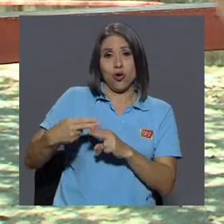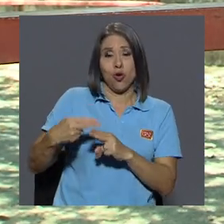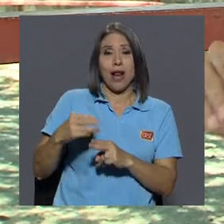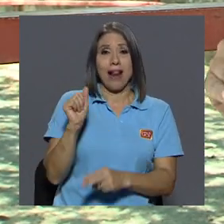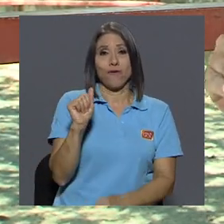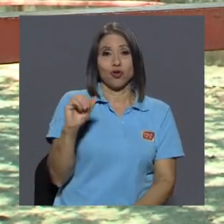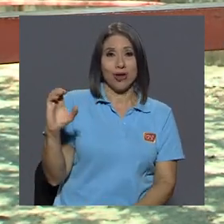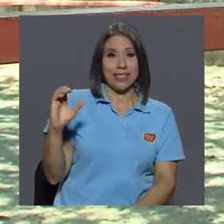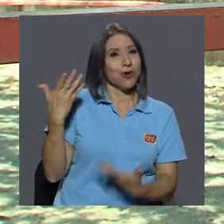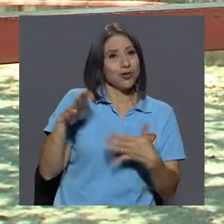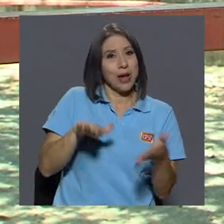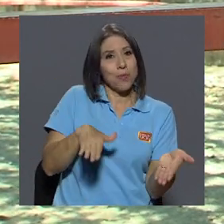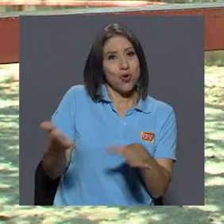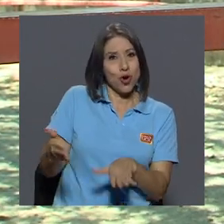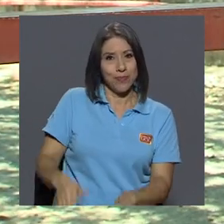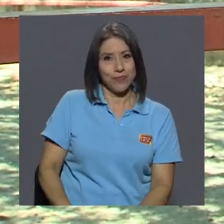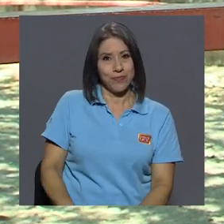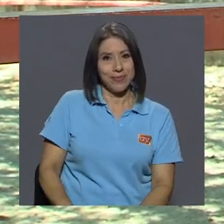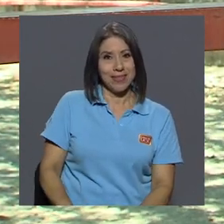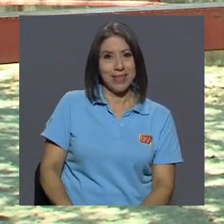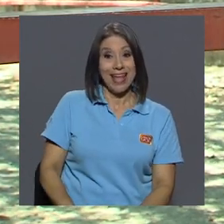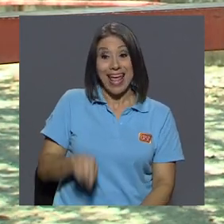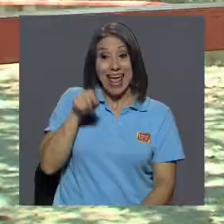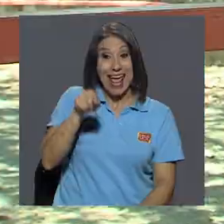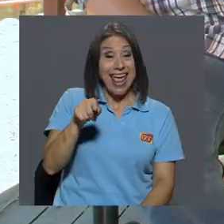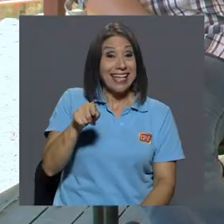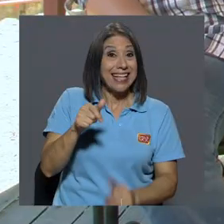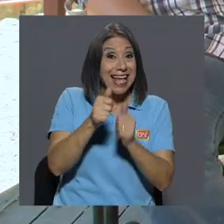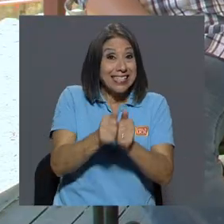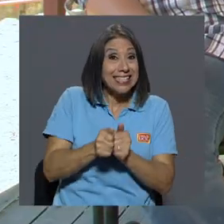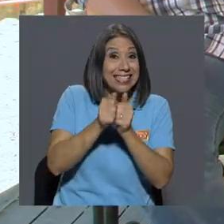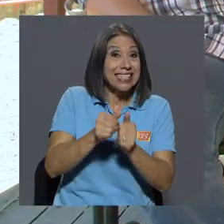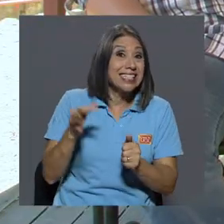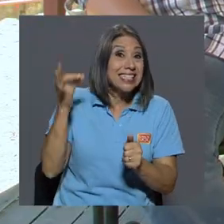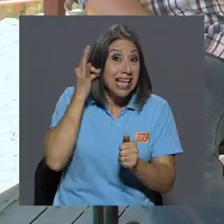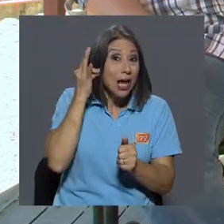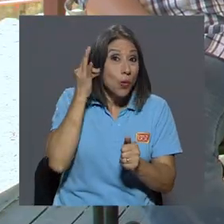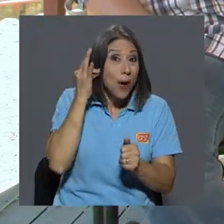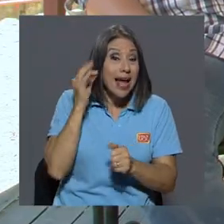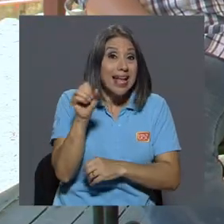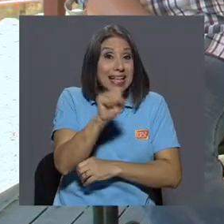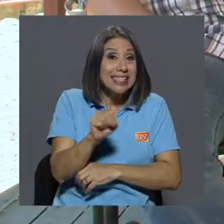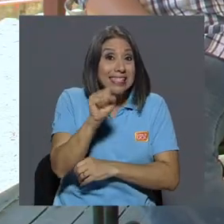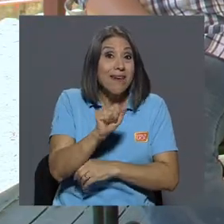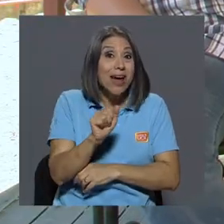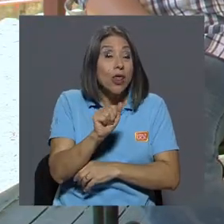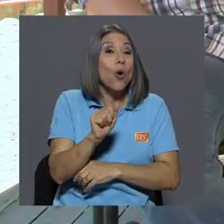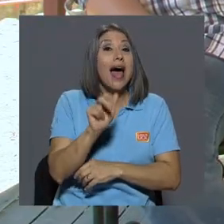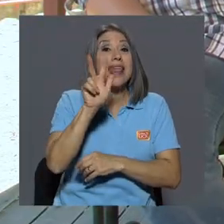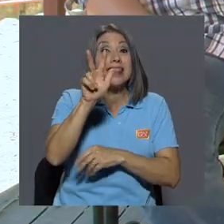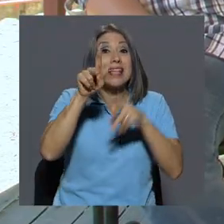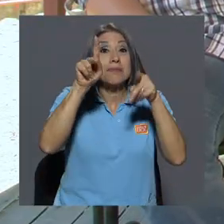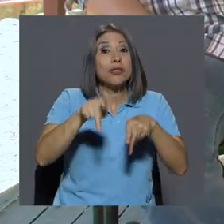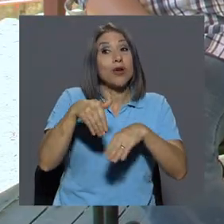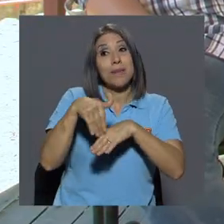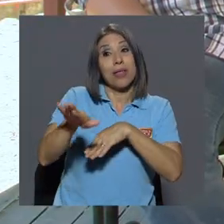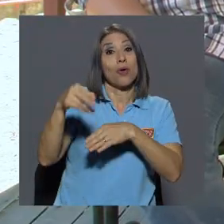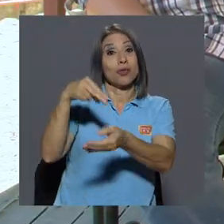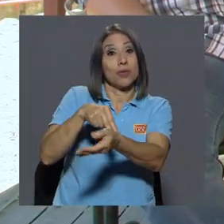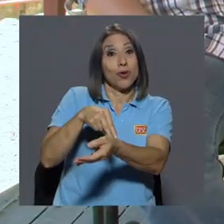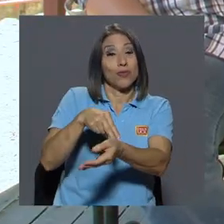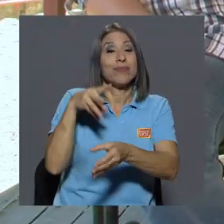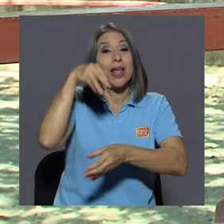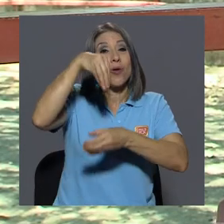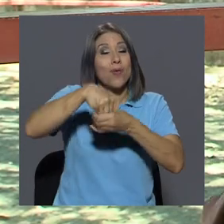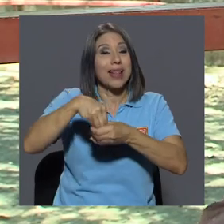que el día sábado mandó 3 al hospital. En cuenta a un montador famoso llamado Pastilla, bueno, Carlos Alberto